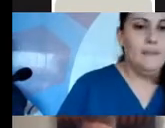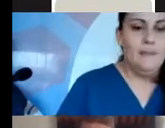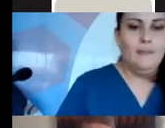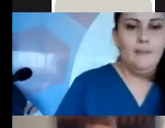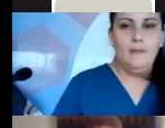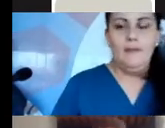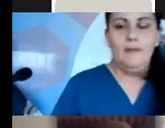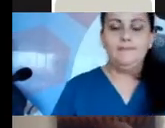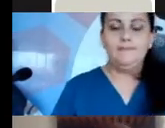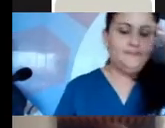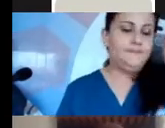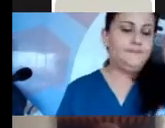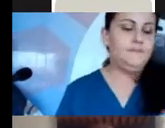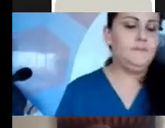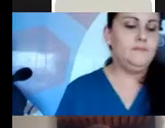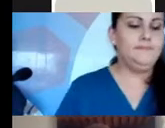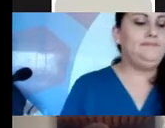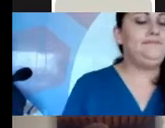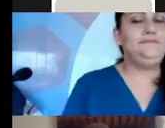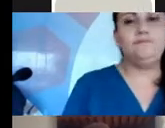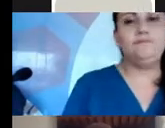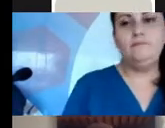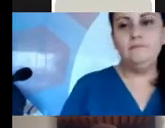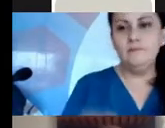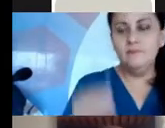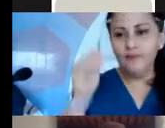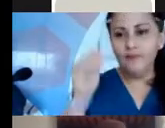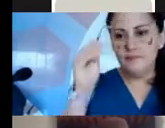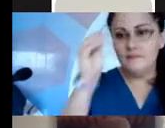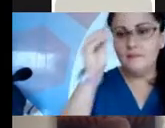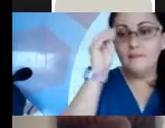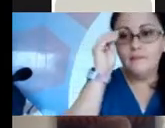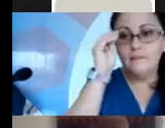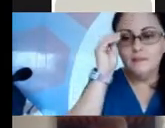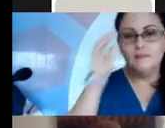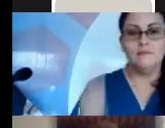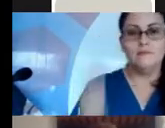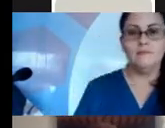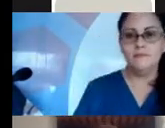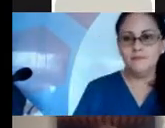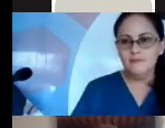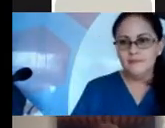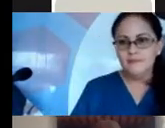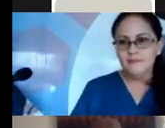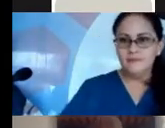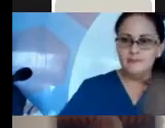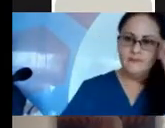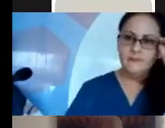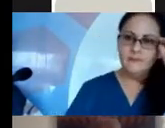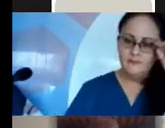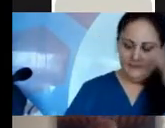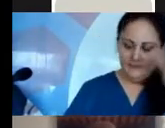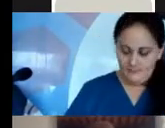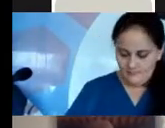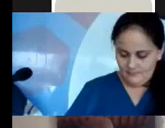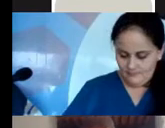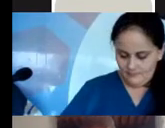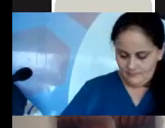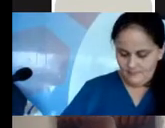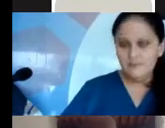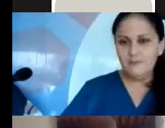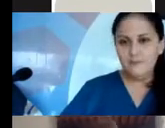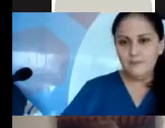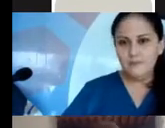del cinturón pélvico, 2 puntos, 4 puntos. Repito, el ancho es muy importante, a mayor fuerza que tengo que aplicar, mayor tiene que ser el